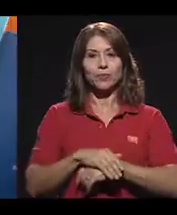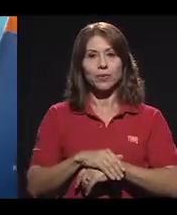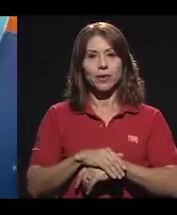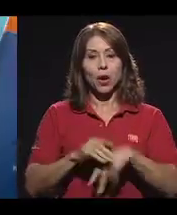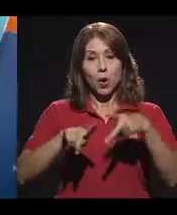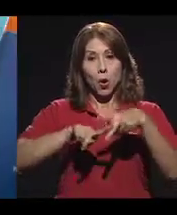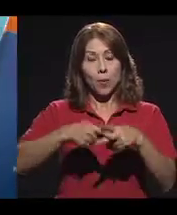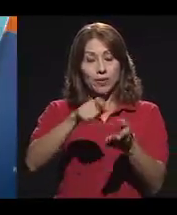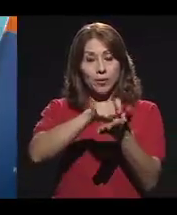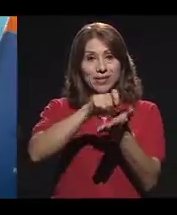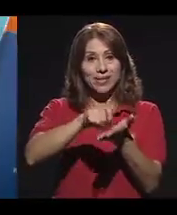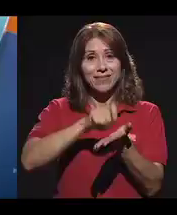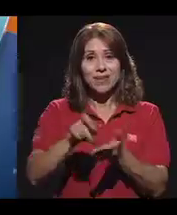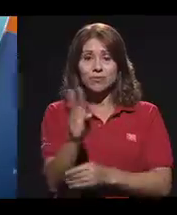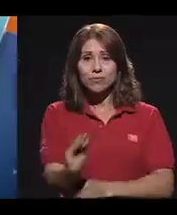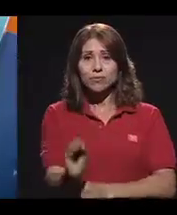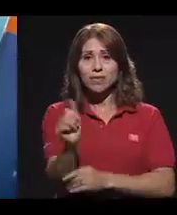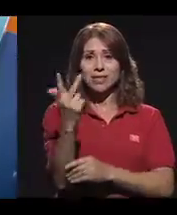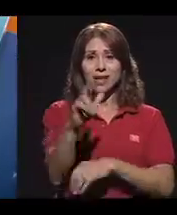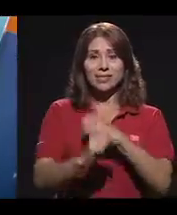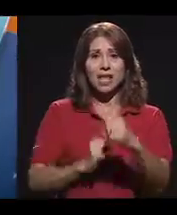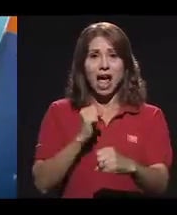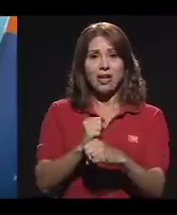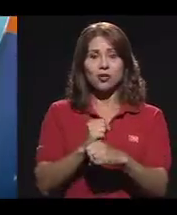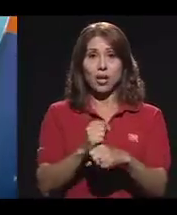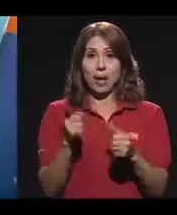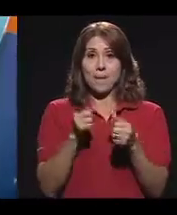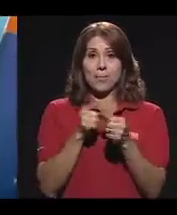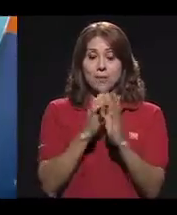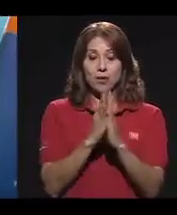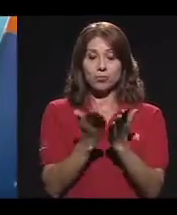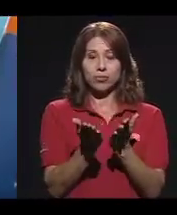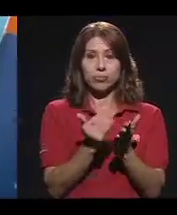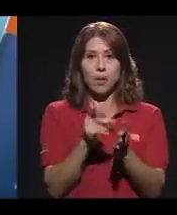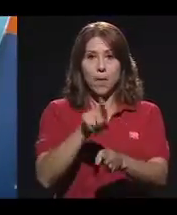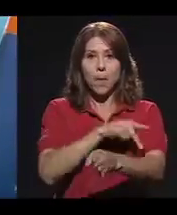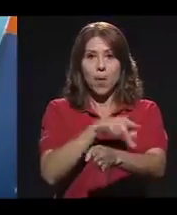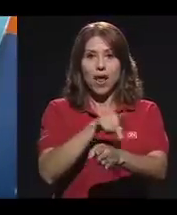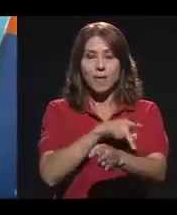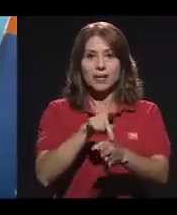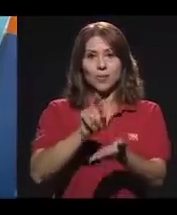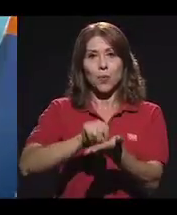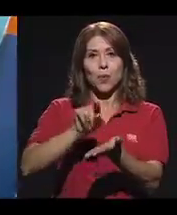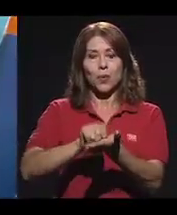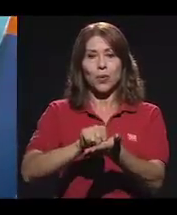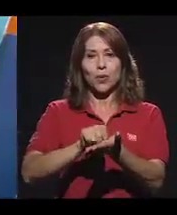Comenzó a escribir a los 13 años y publicó su primera colección de poemas a los 23.